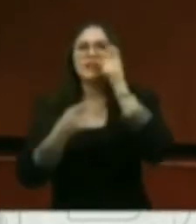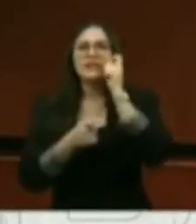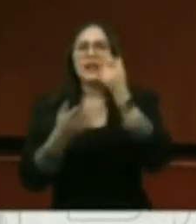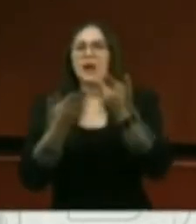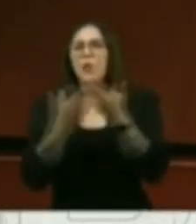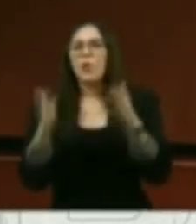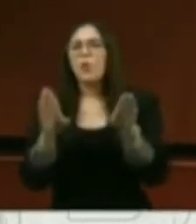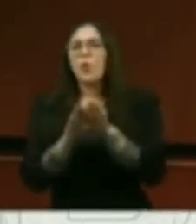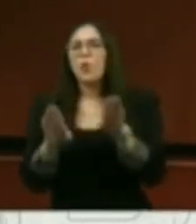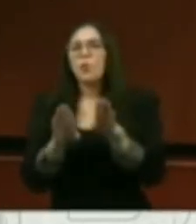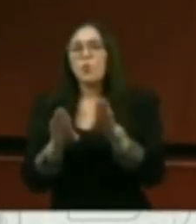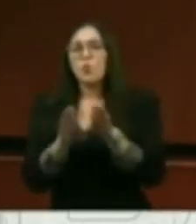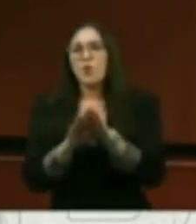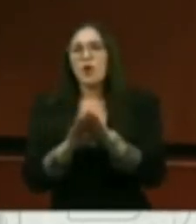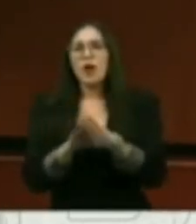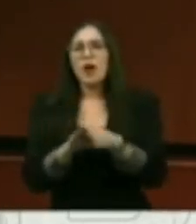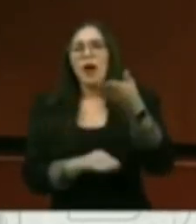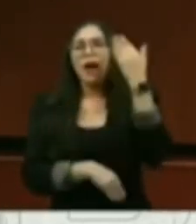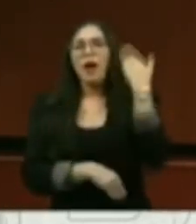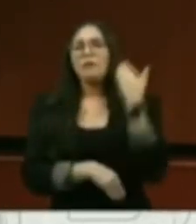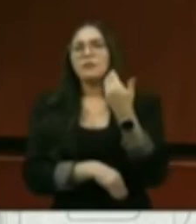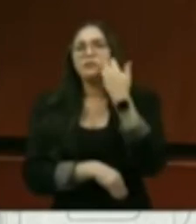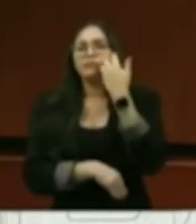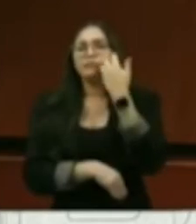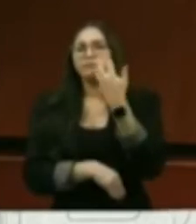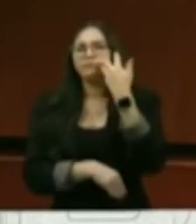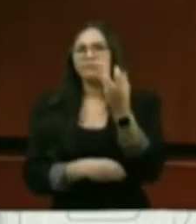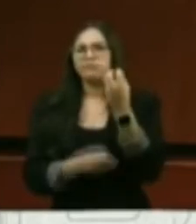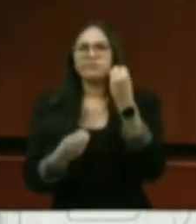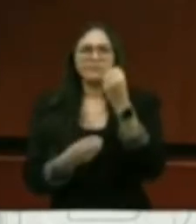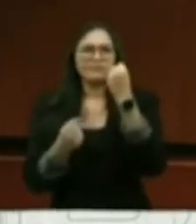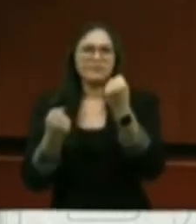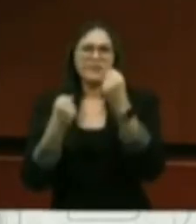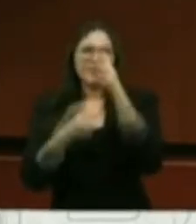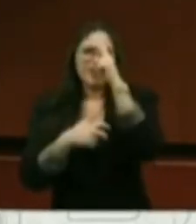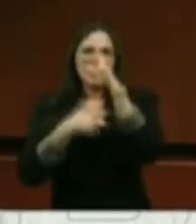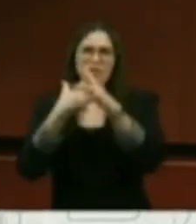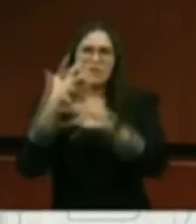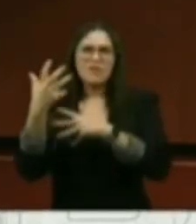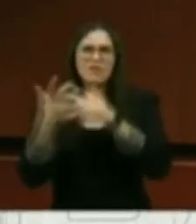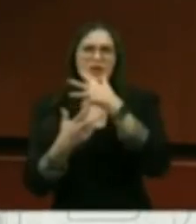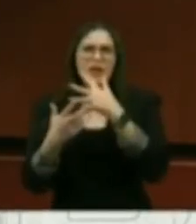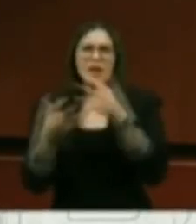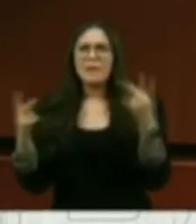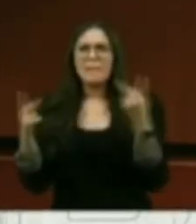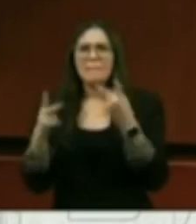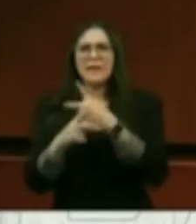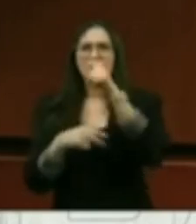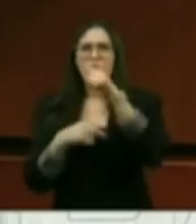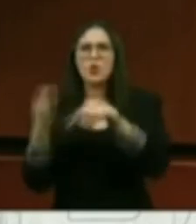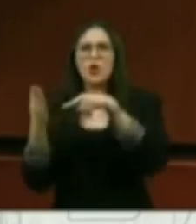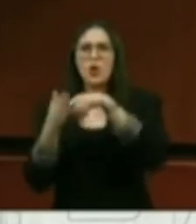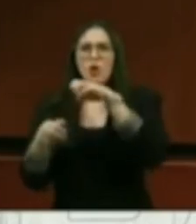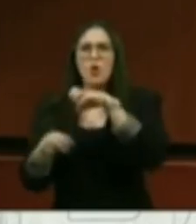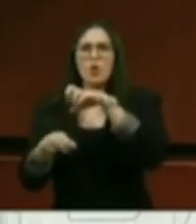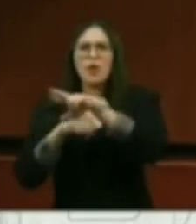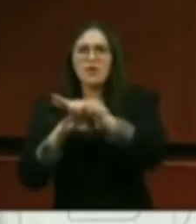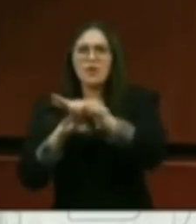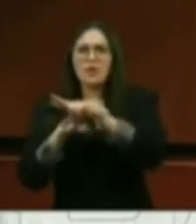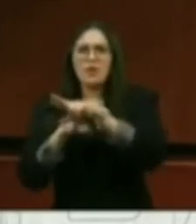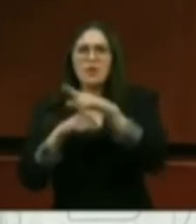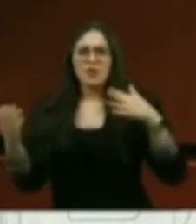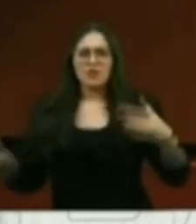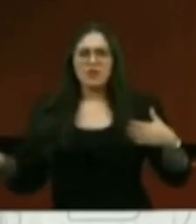secuestro, la intervención violenta de la Embajada de México en Ecuador, los pinta de